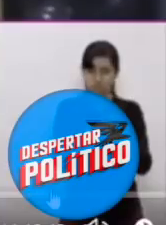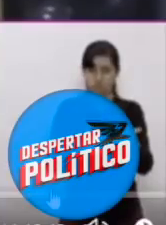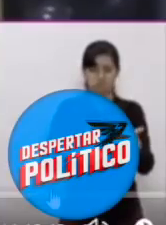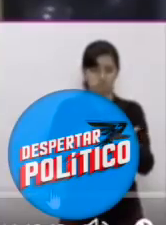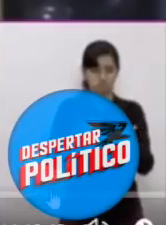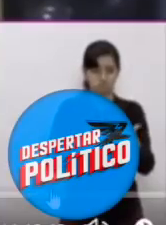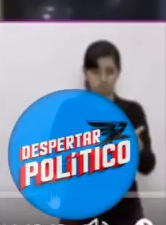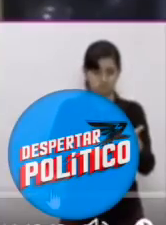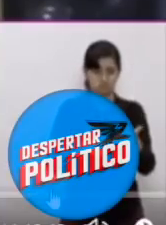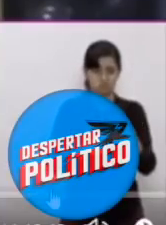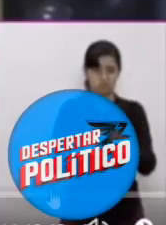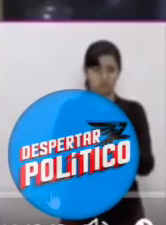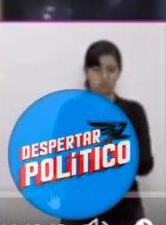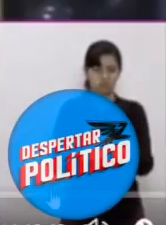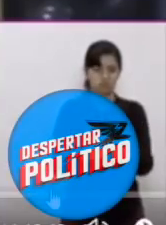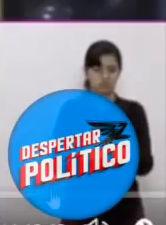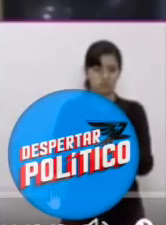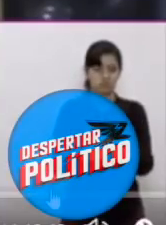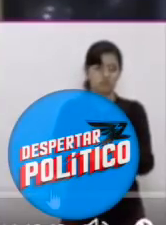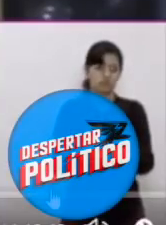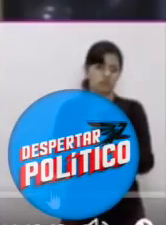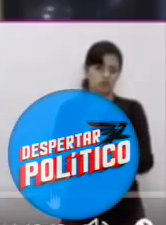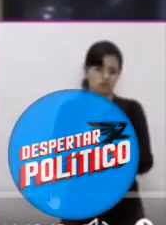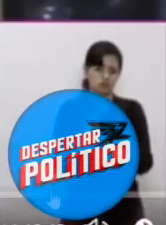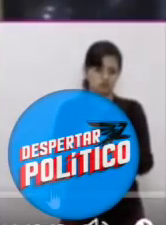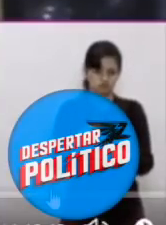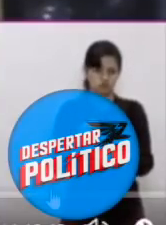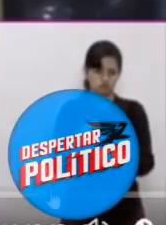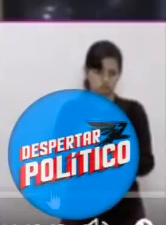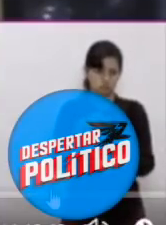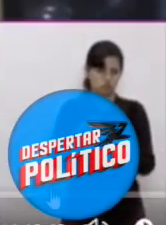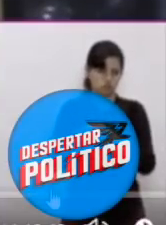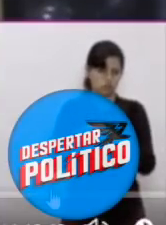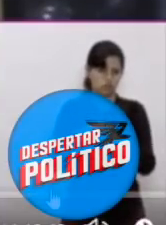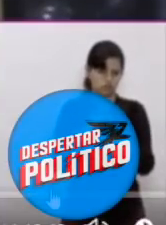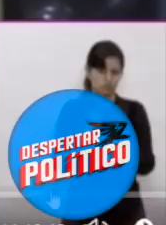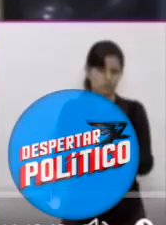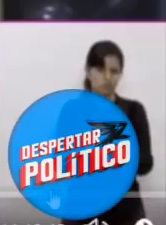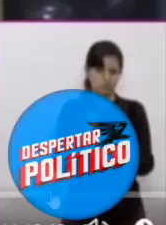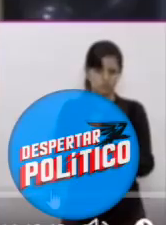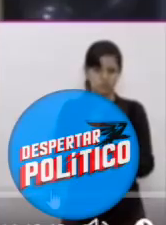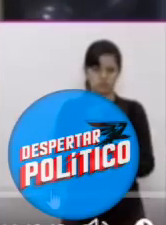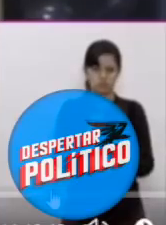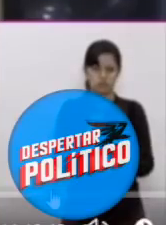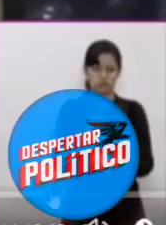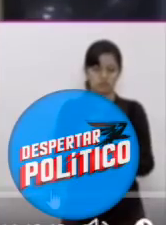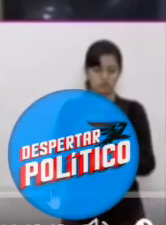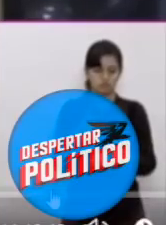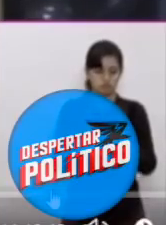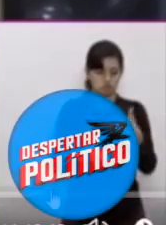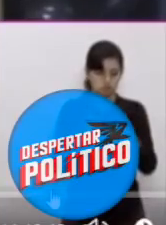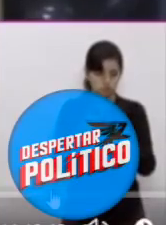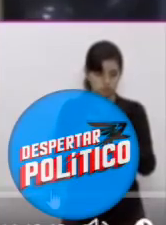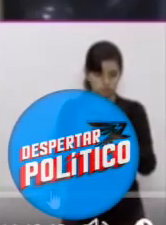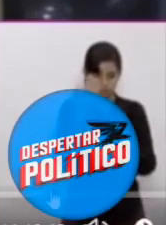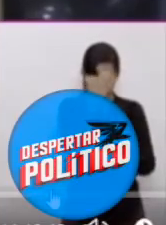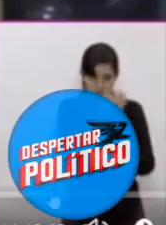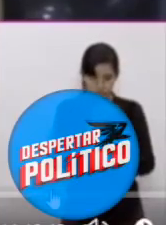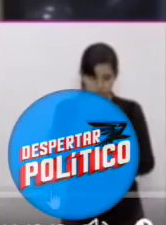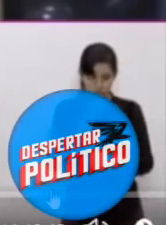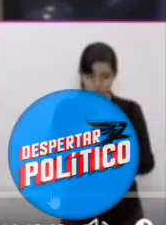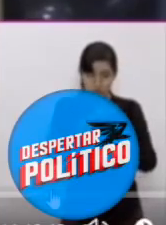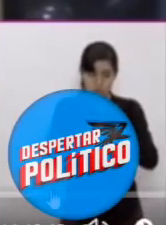de cancelación y bueno quiero decir que además yo vote a favor de un procedimiento de fiscalización que además algo todavía no termina